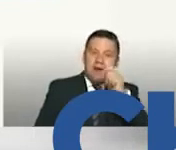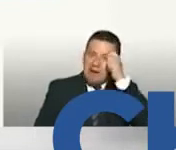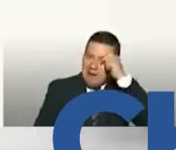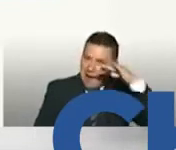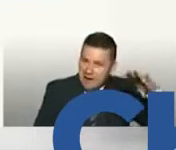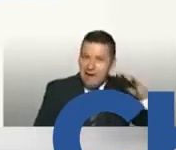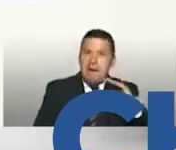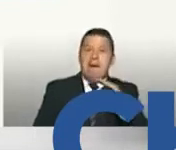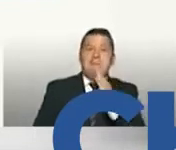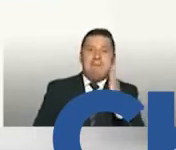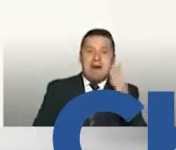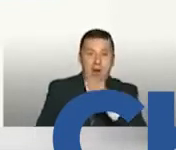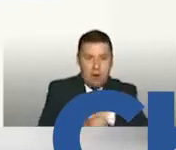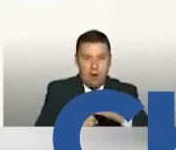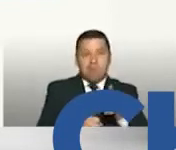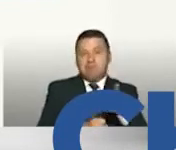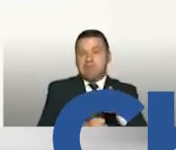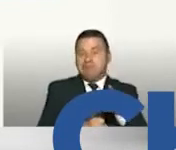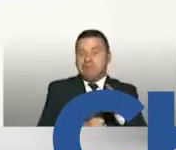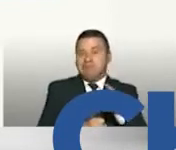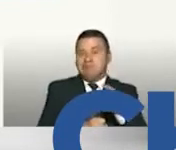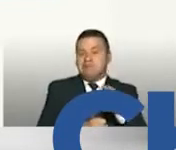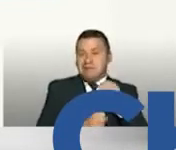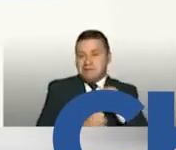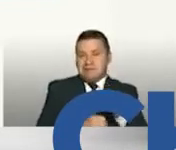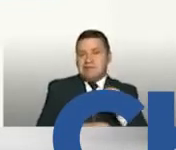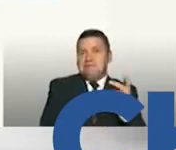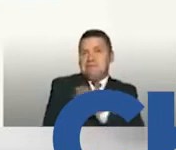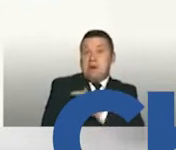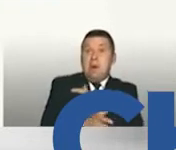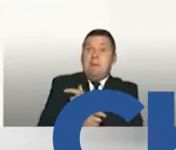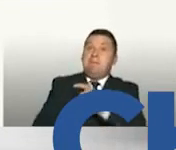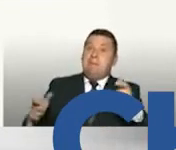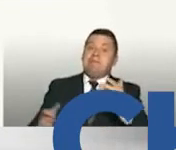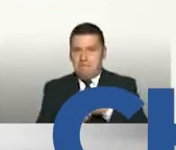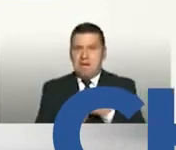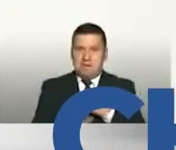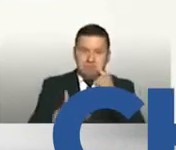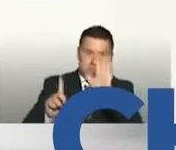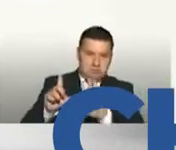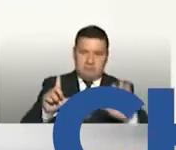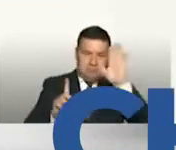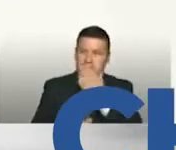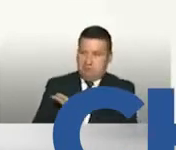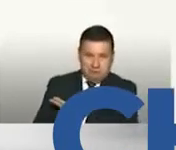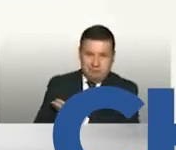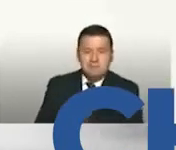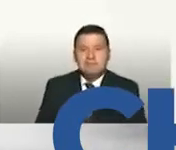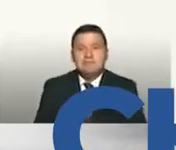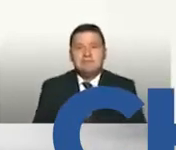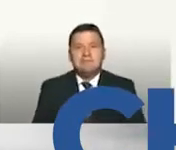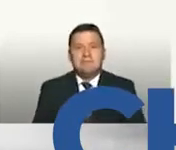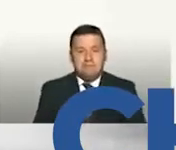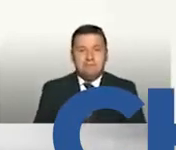barranquilla y cundinamarca que es un departamento con una población bastante grande para el viernes la vacunación iniciará en